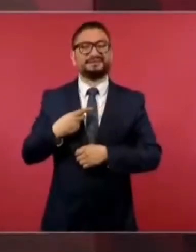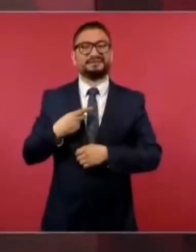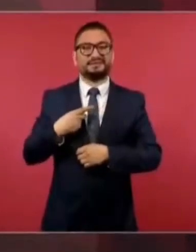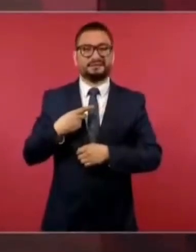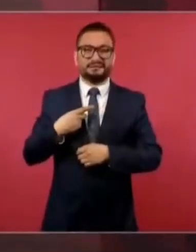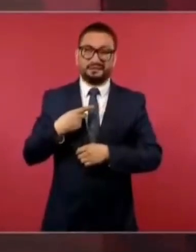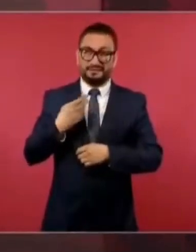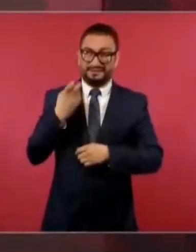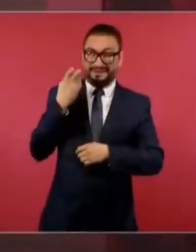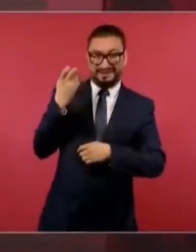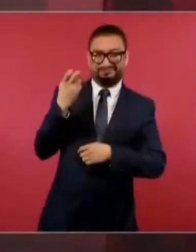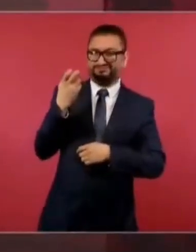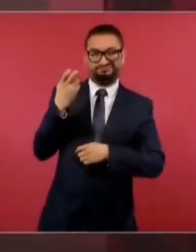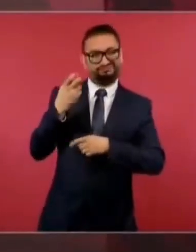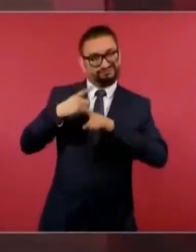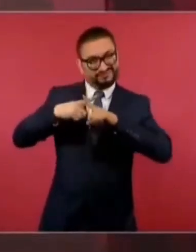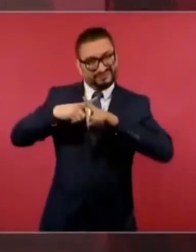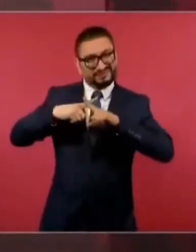en contra de eso